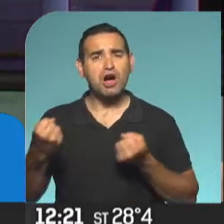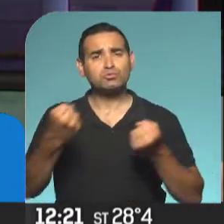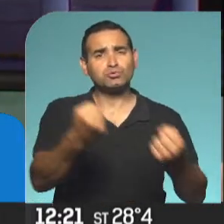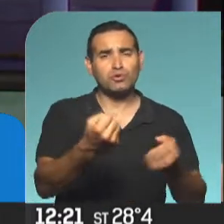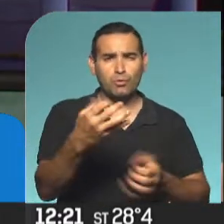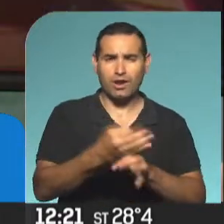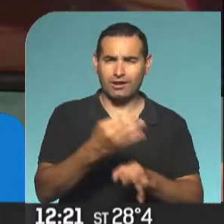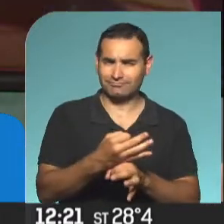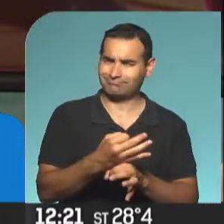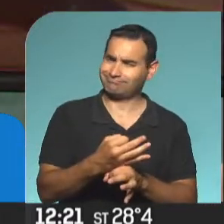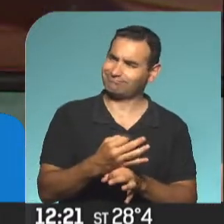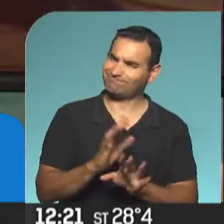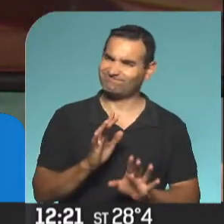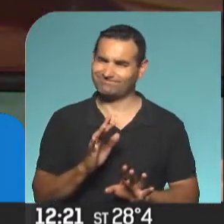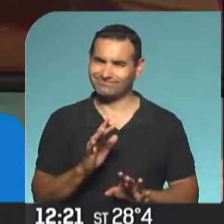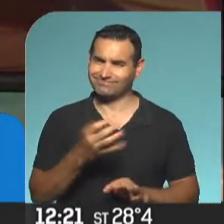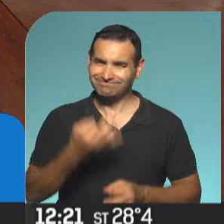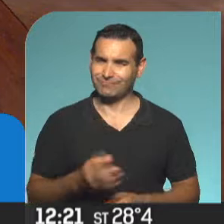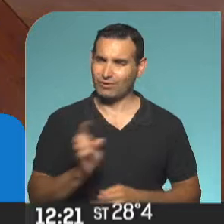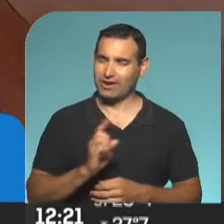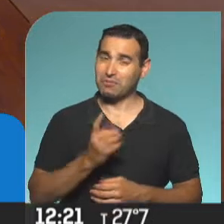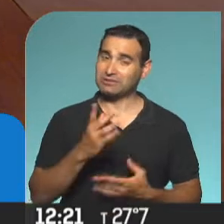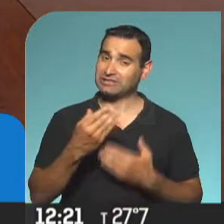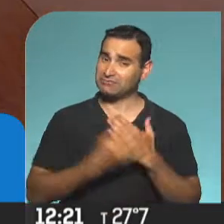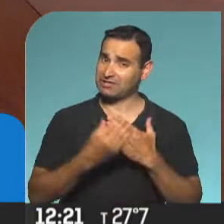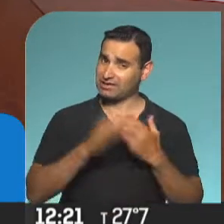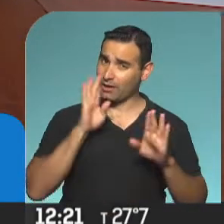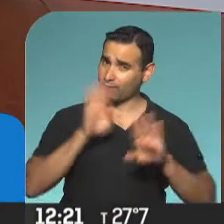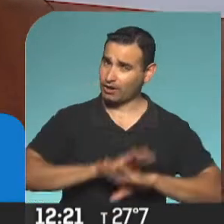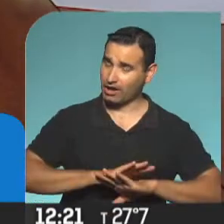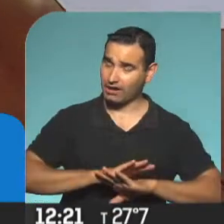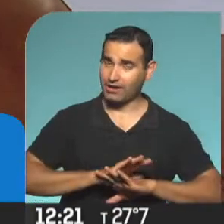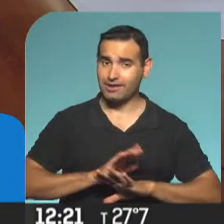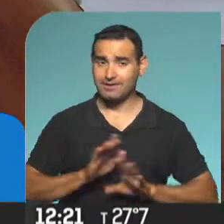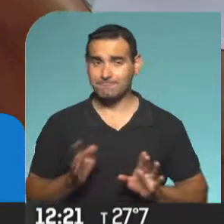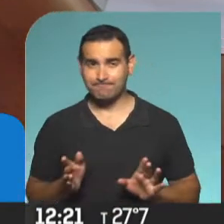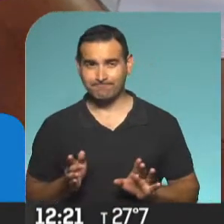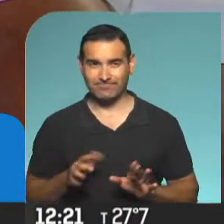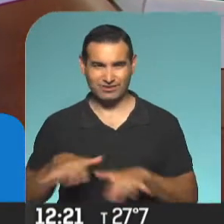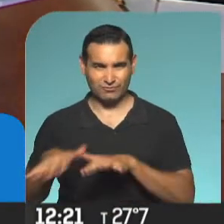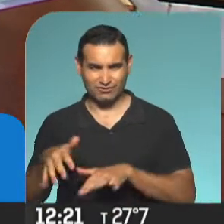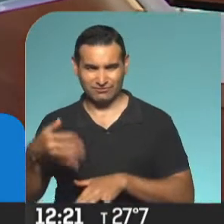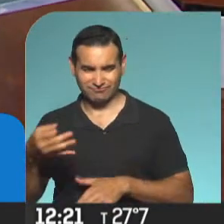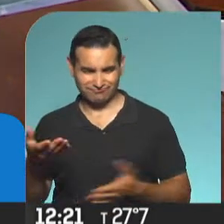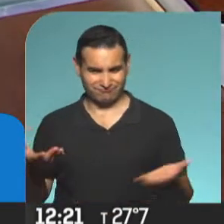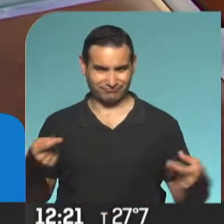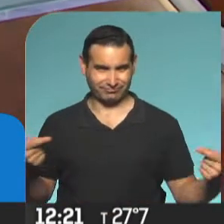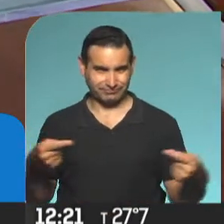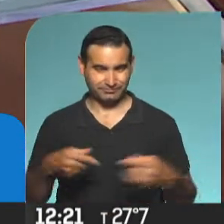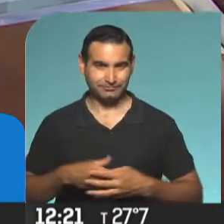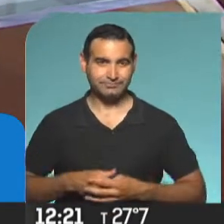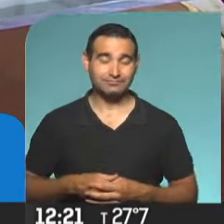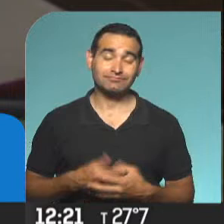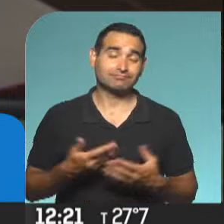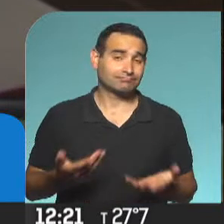separa algunas sensaciones que quizás la ministra esté convencida de que son ciertas con la realidad que viven los chicos y los docentes? Es que yo